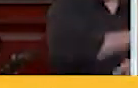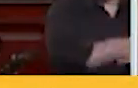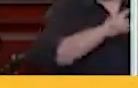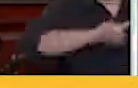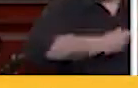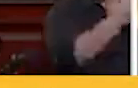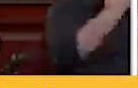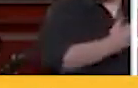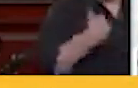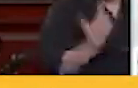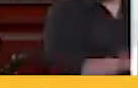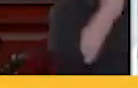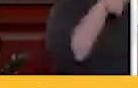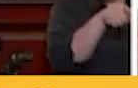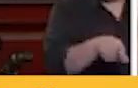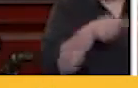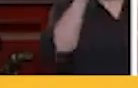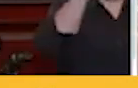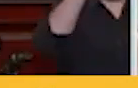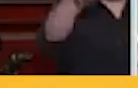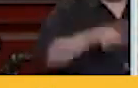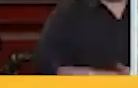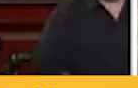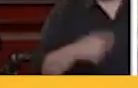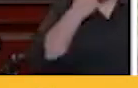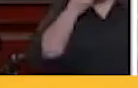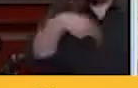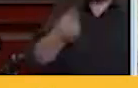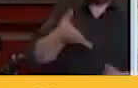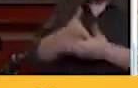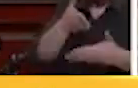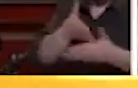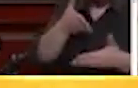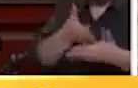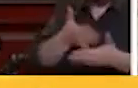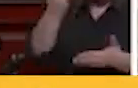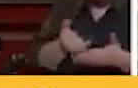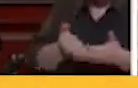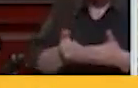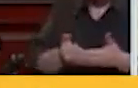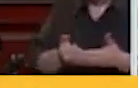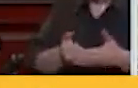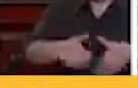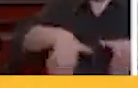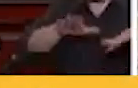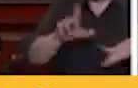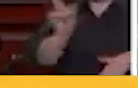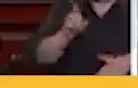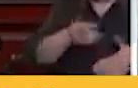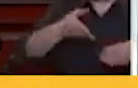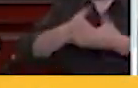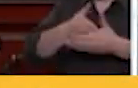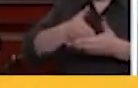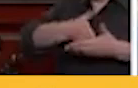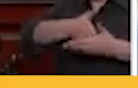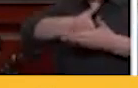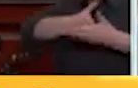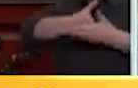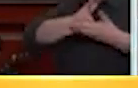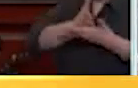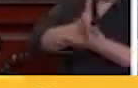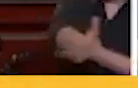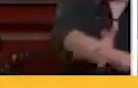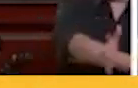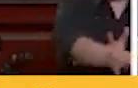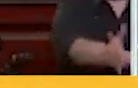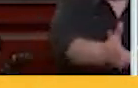gobernadores. Ante el fracaso de la llamada ley ómnibus, está hablando de que el gobierno achicaría con algunas precisiones,